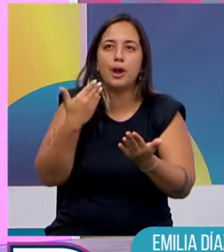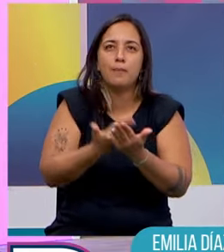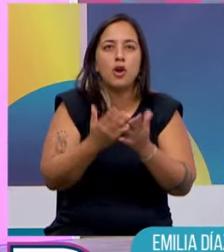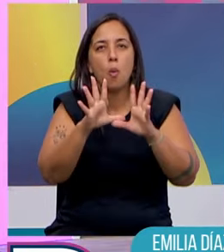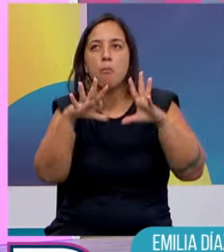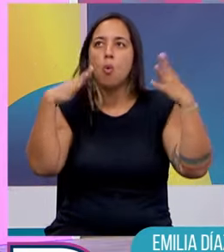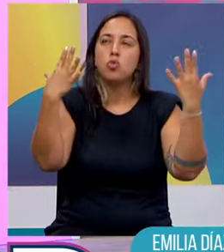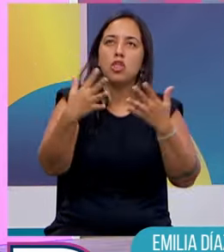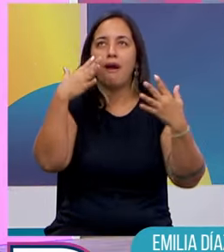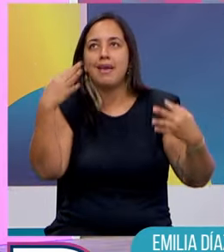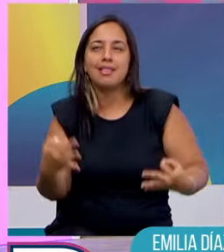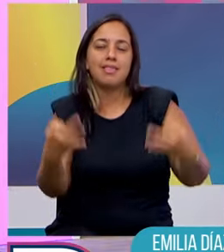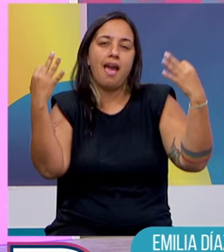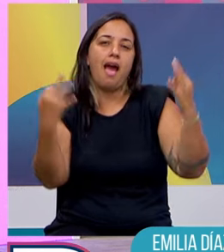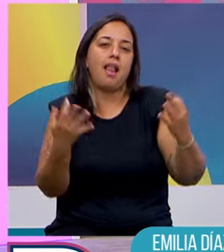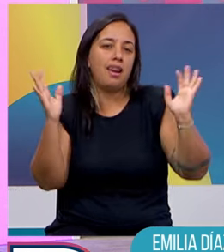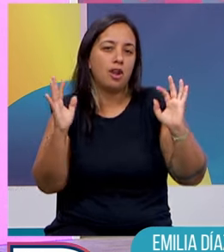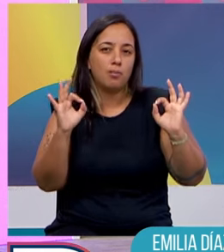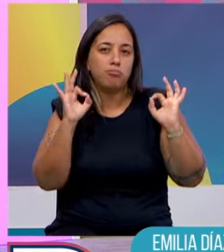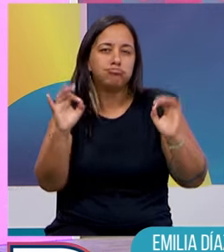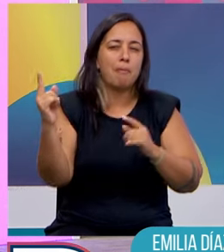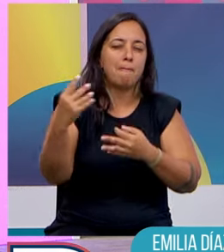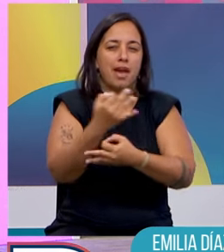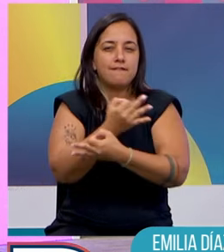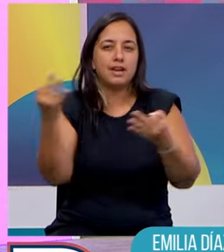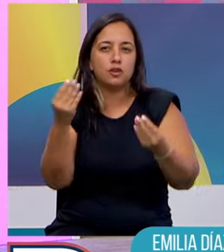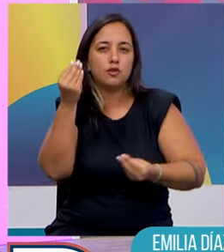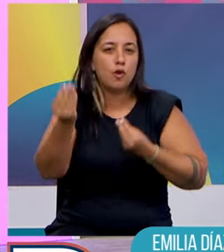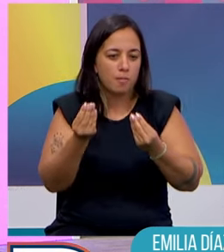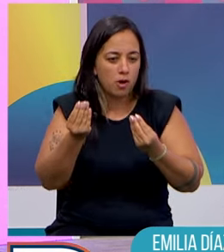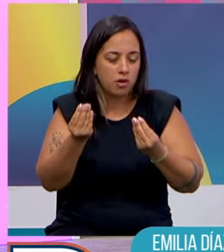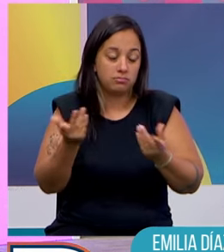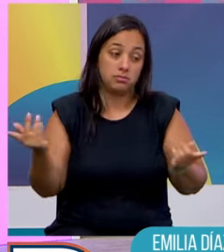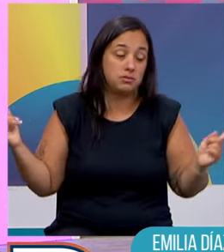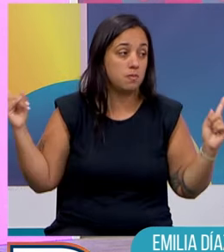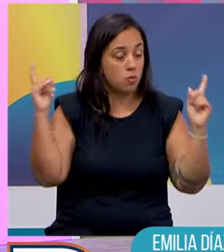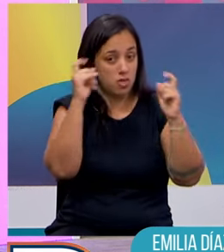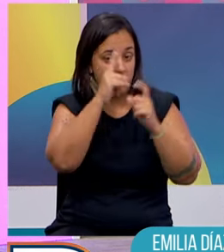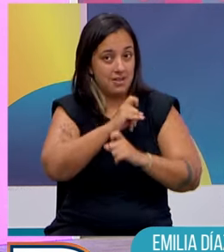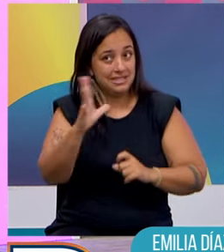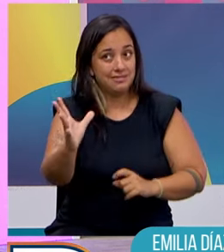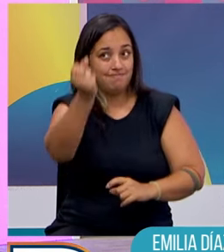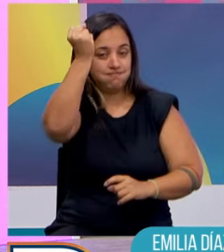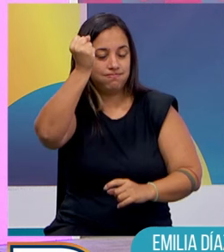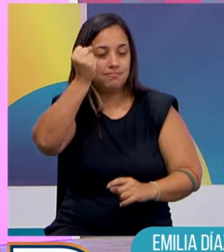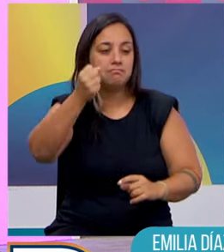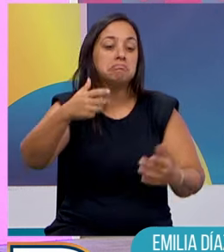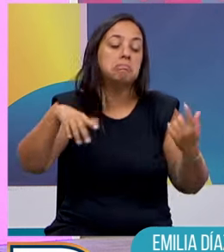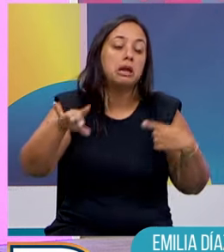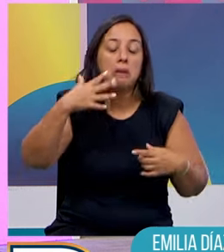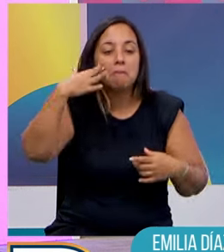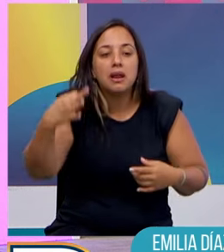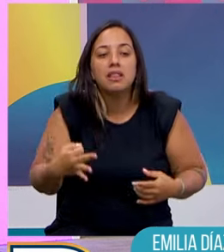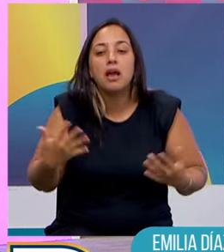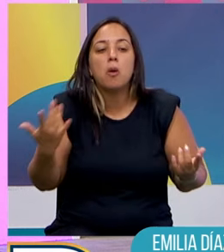es ideal, es el mundo ideal. Es muy difícil. Parece difícil concebirlo, ¿no? Es cuestión de acuerdos. de